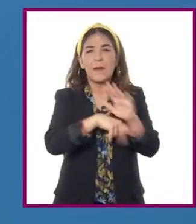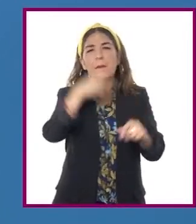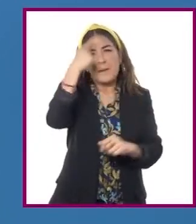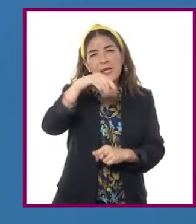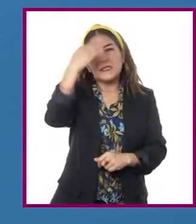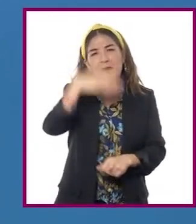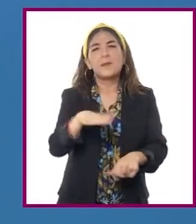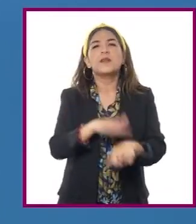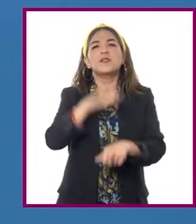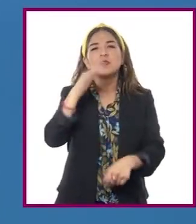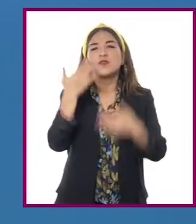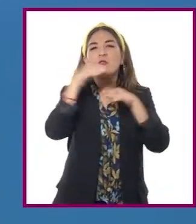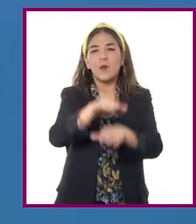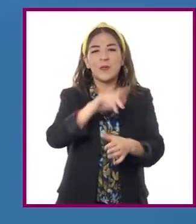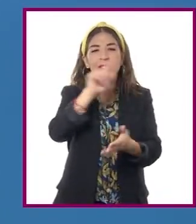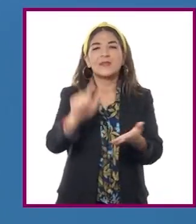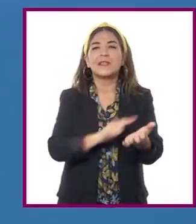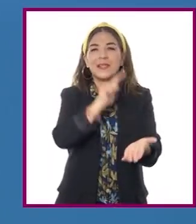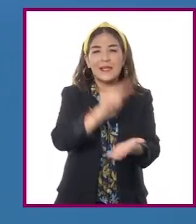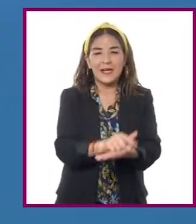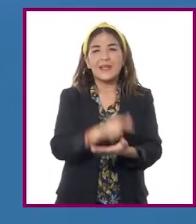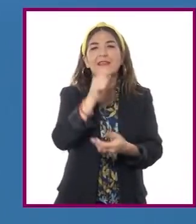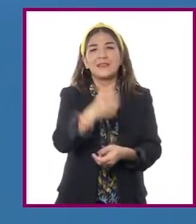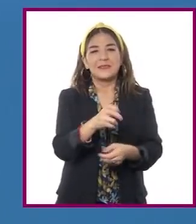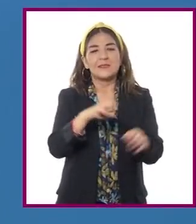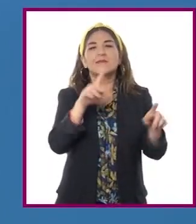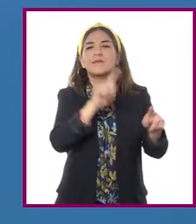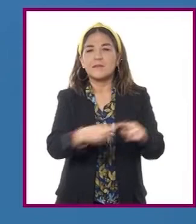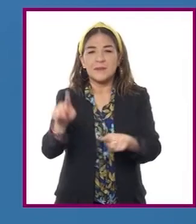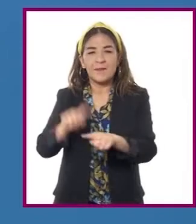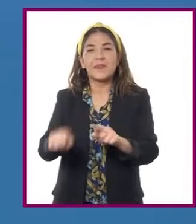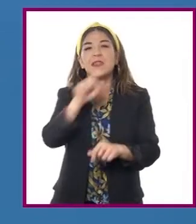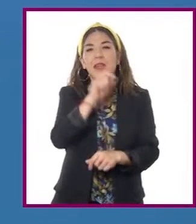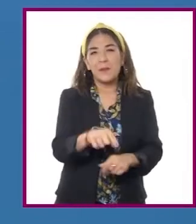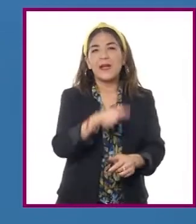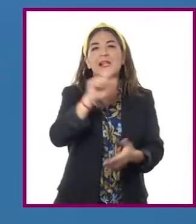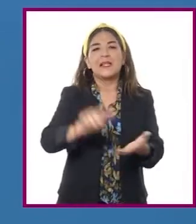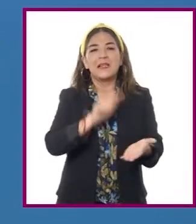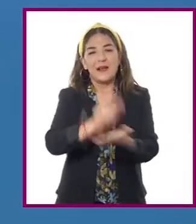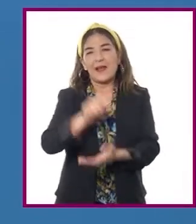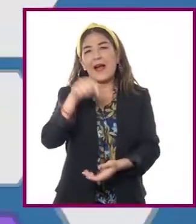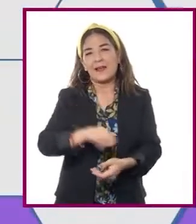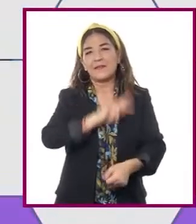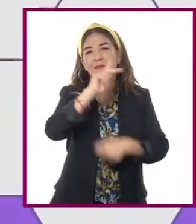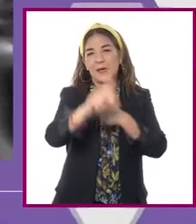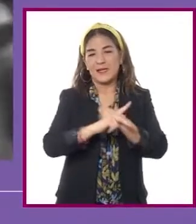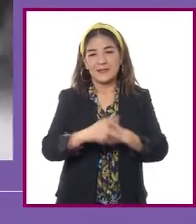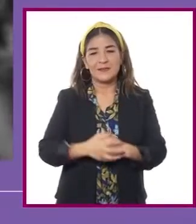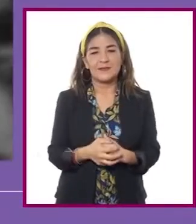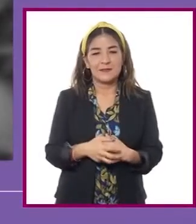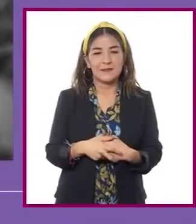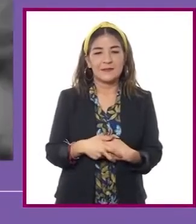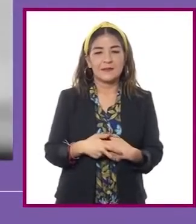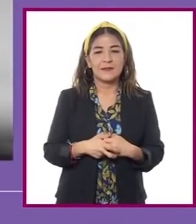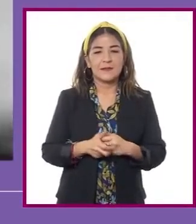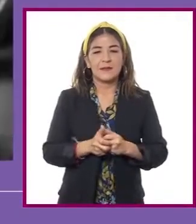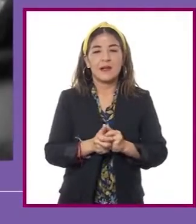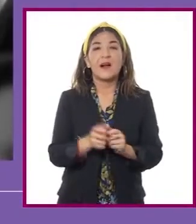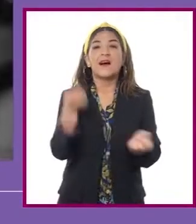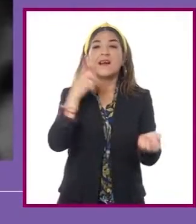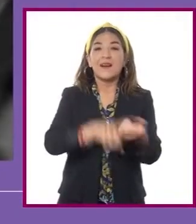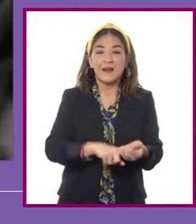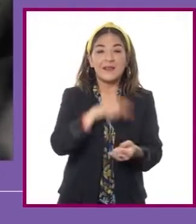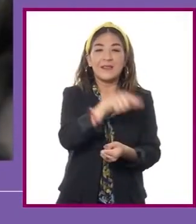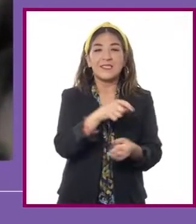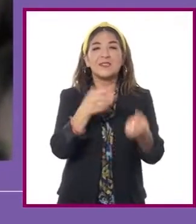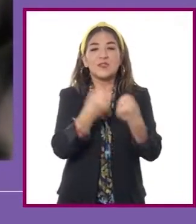del significado de las leyes en general y de las leyes en nuestro país. Al interior de una